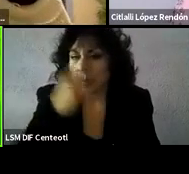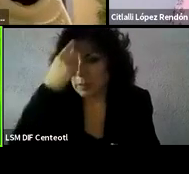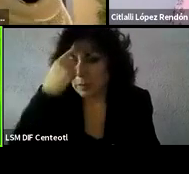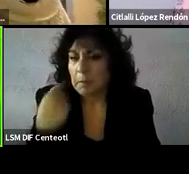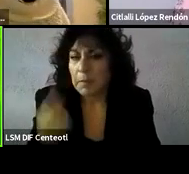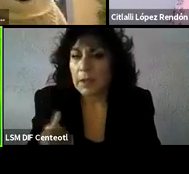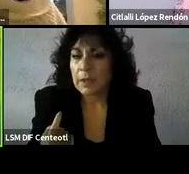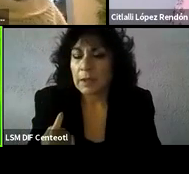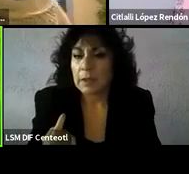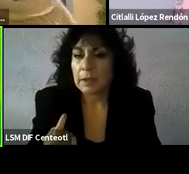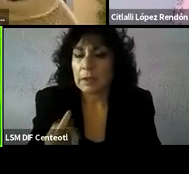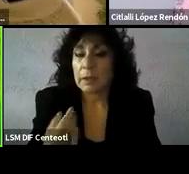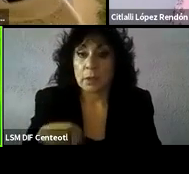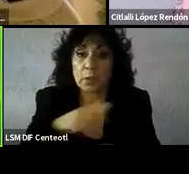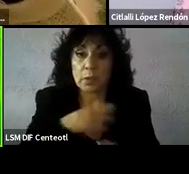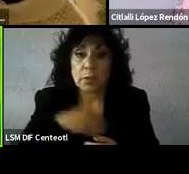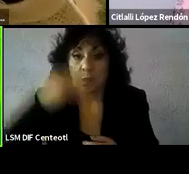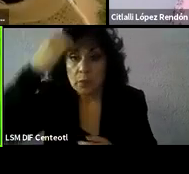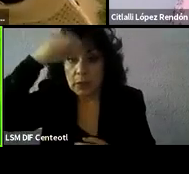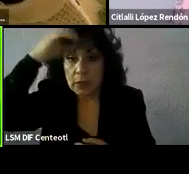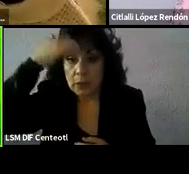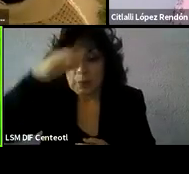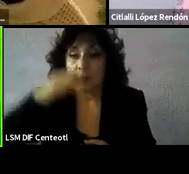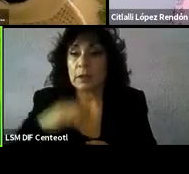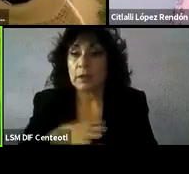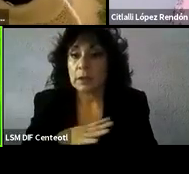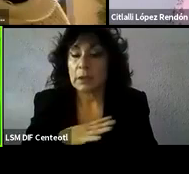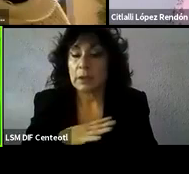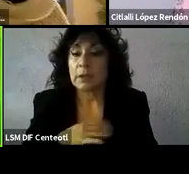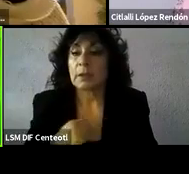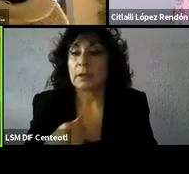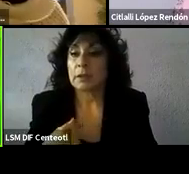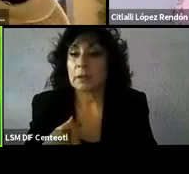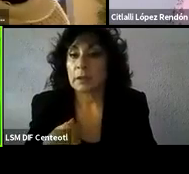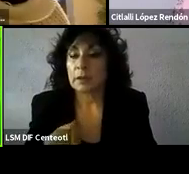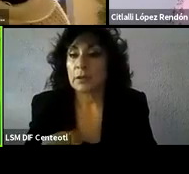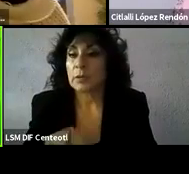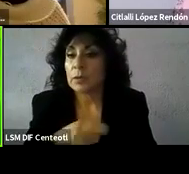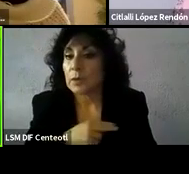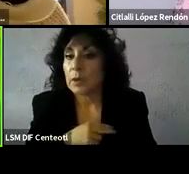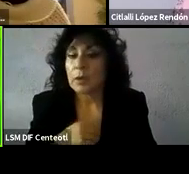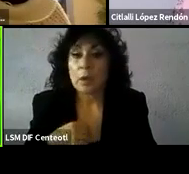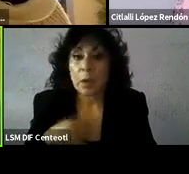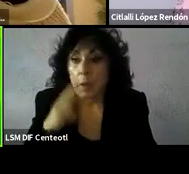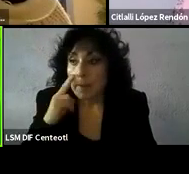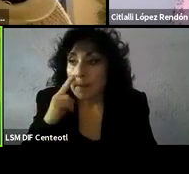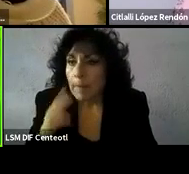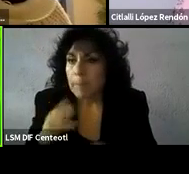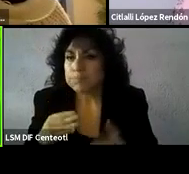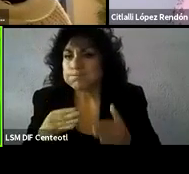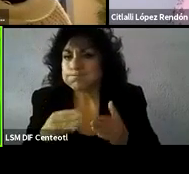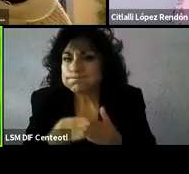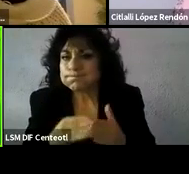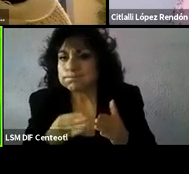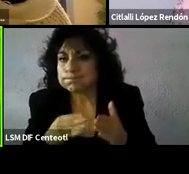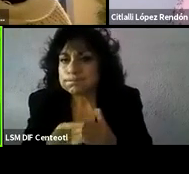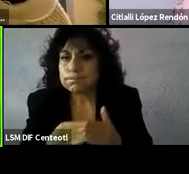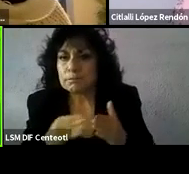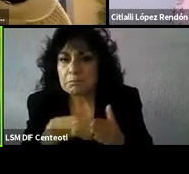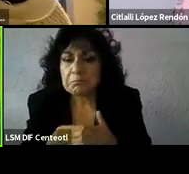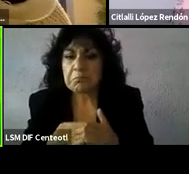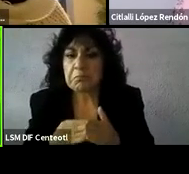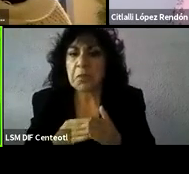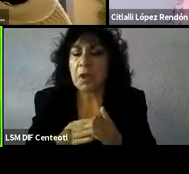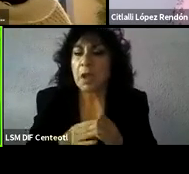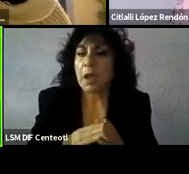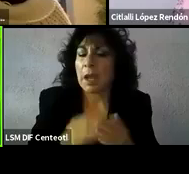la experiencia que hemos tenido, efectivamente nos encontramos a muchísimas resistencias. El problema de la educación para la